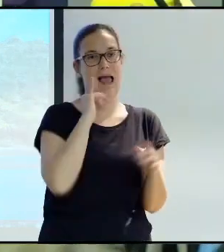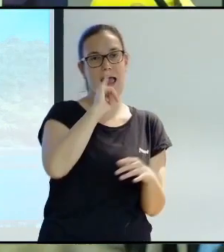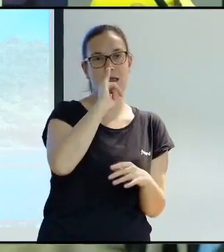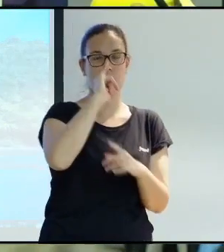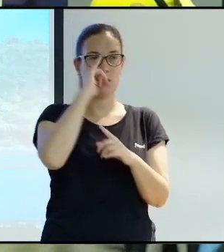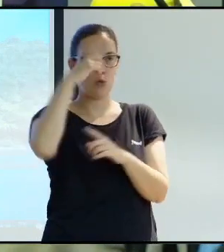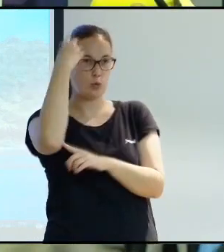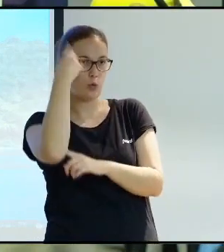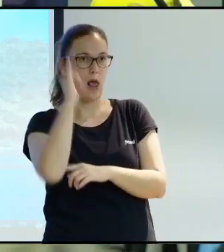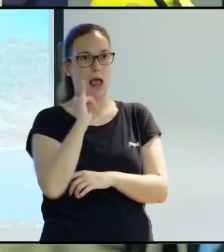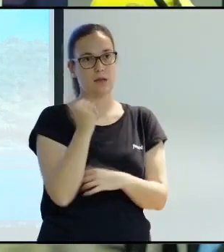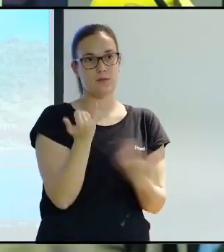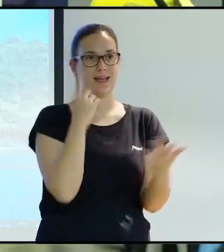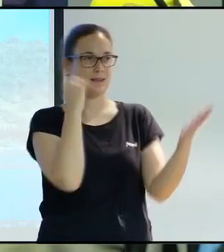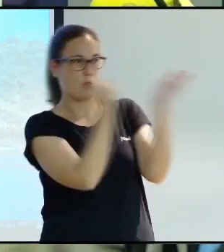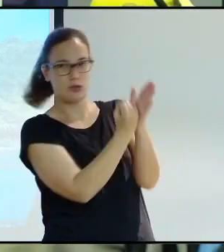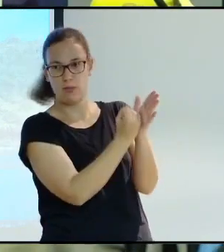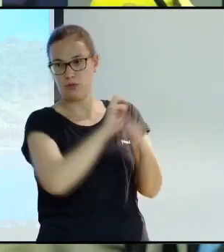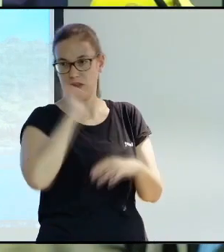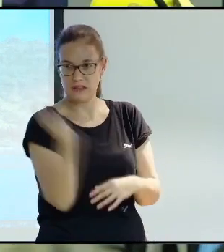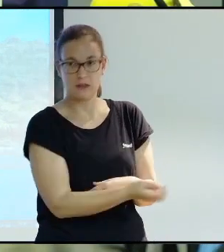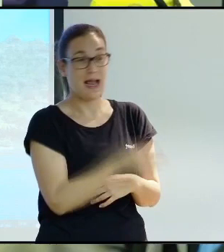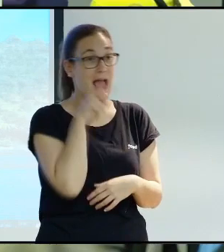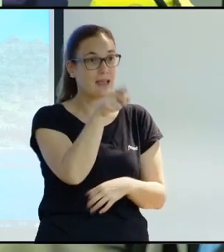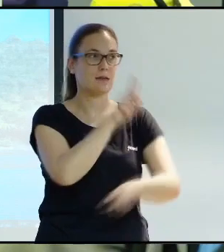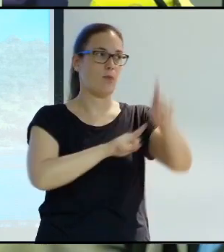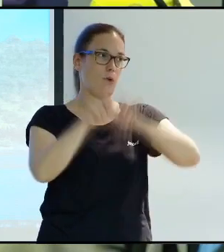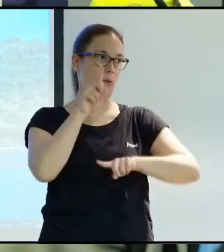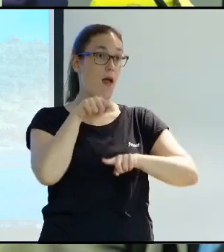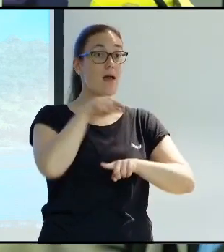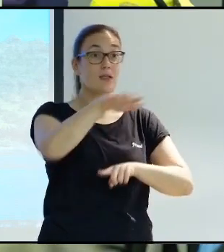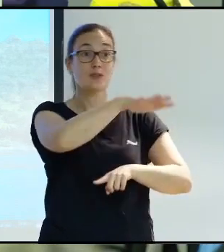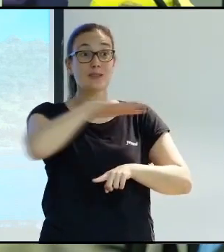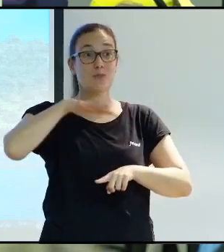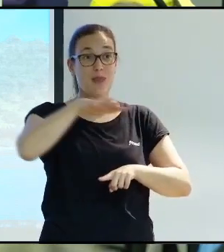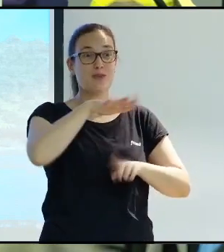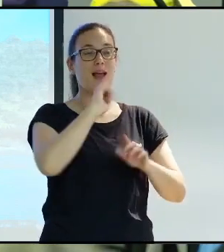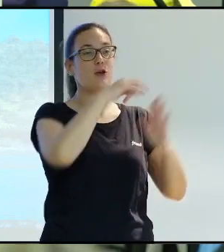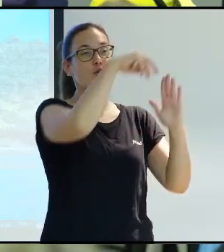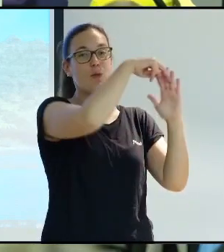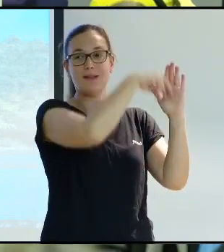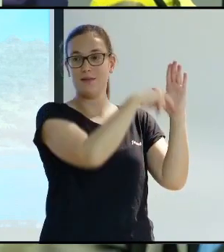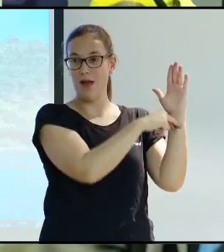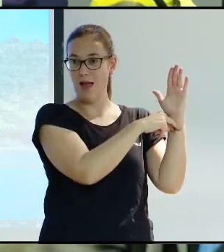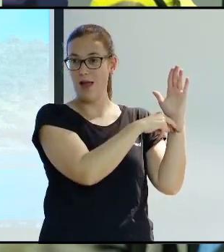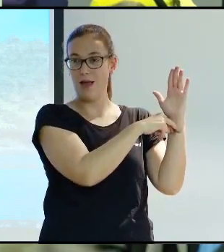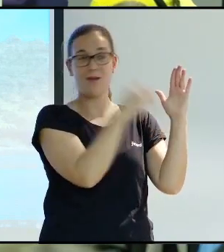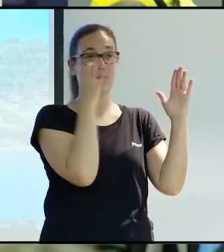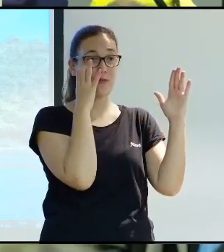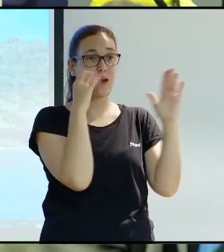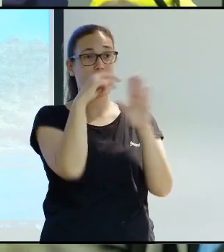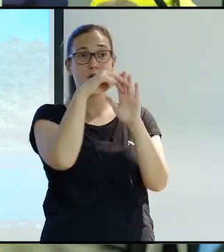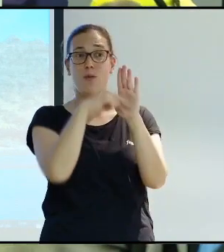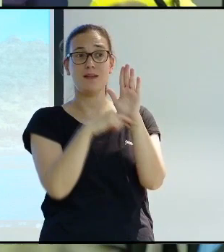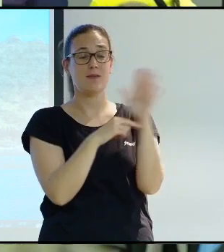montón de cosas, ahí es donde está el problema. Porque en esos espacios prácticos, por mucha normativa que haya, la normativa no